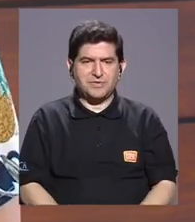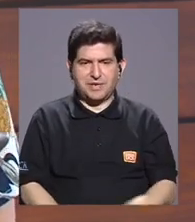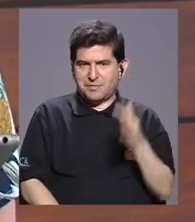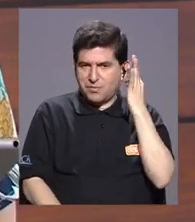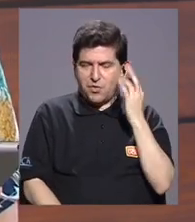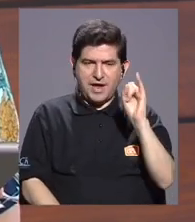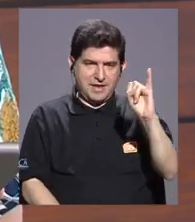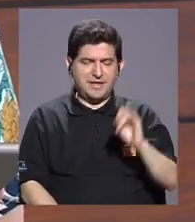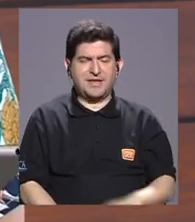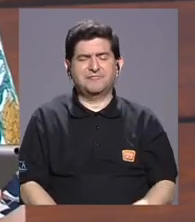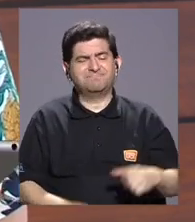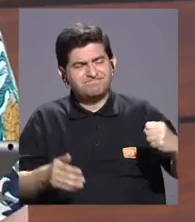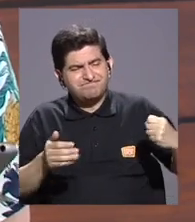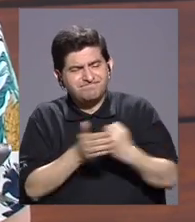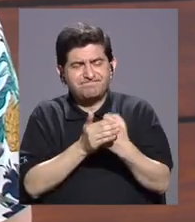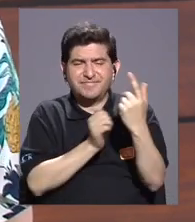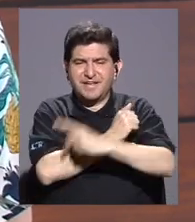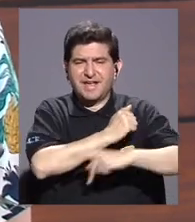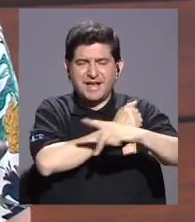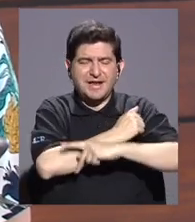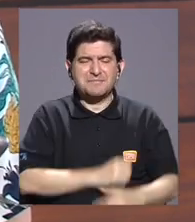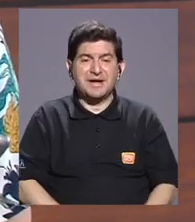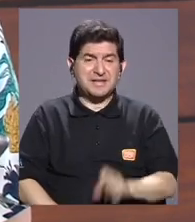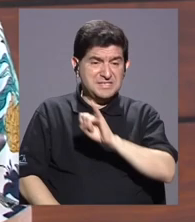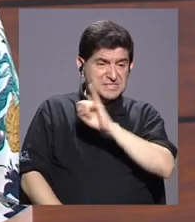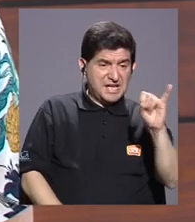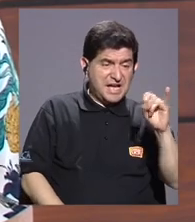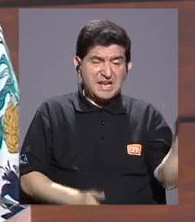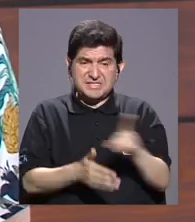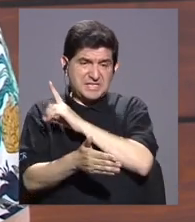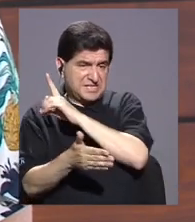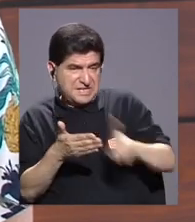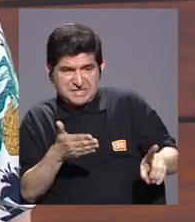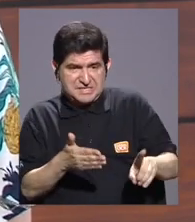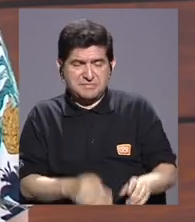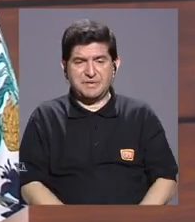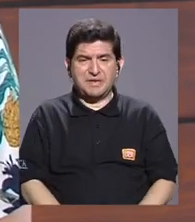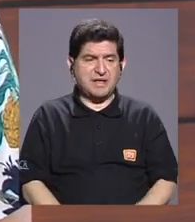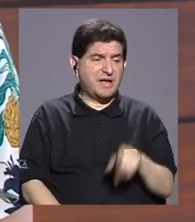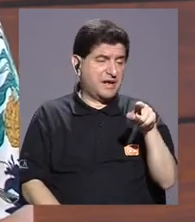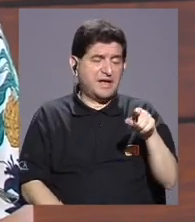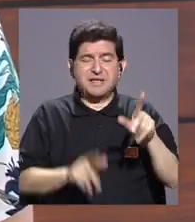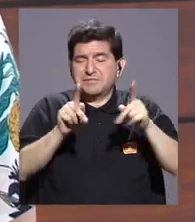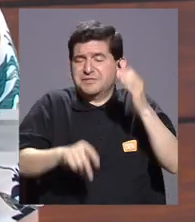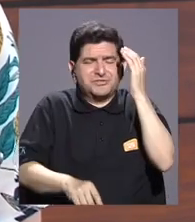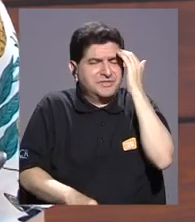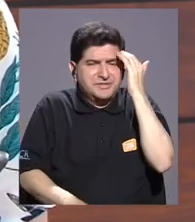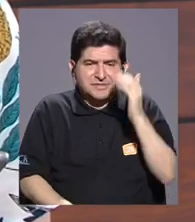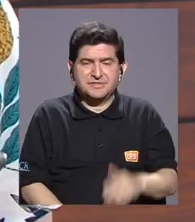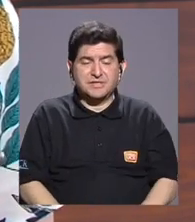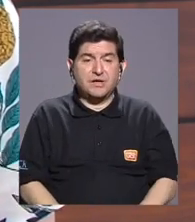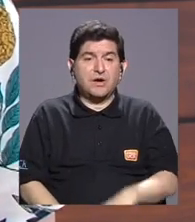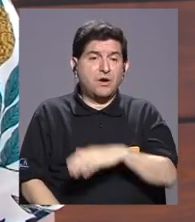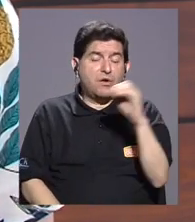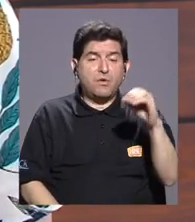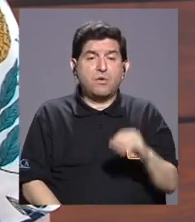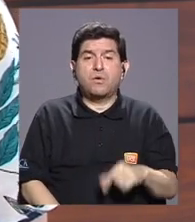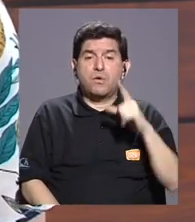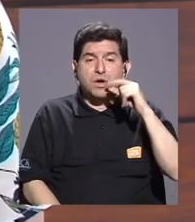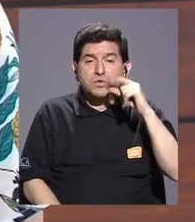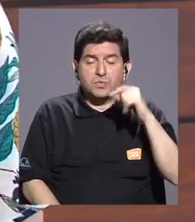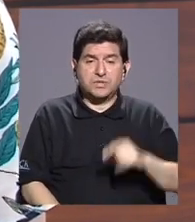Itzel, me comenta, lastimosamente en este país a la izquierda se le discrimina por pura ignorancia. También en Twitter me dicen